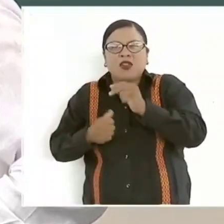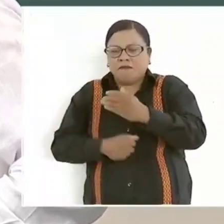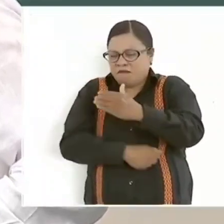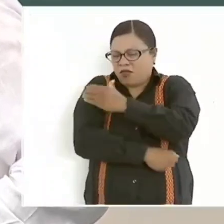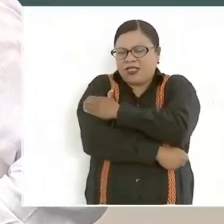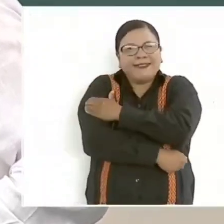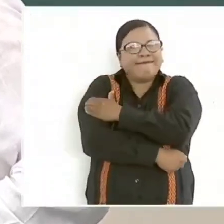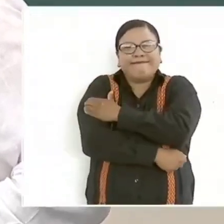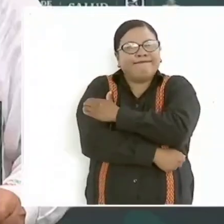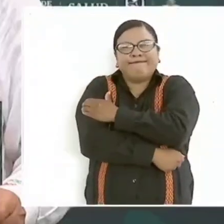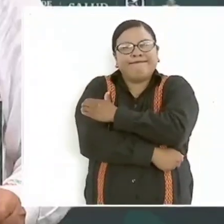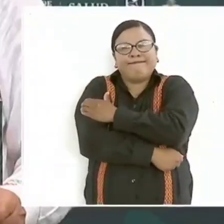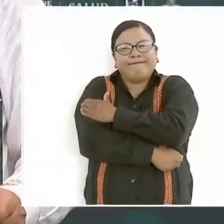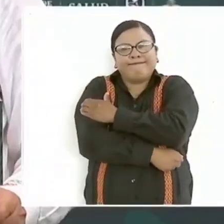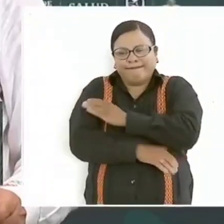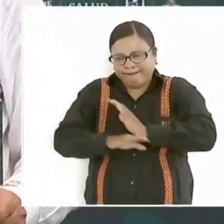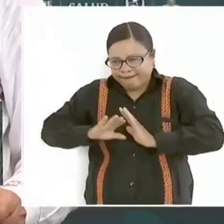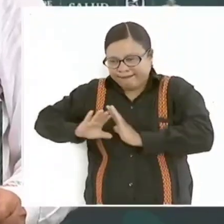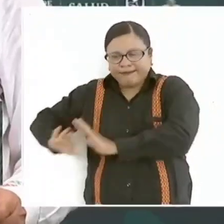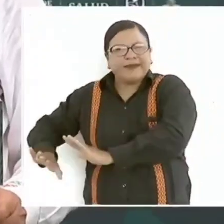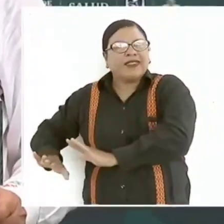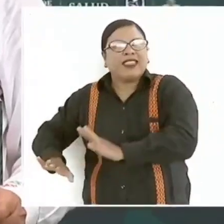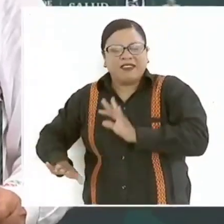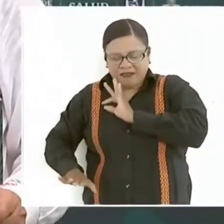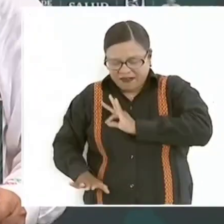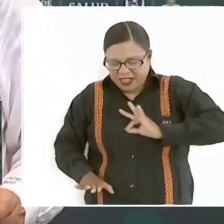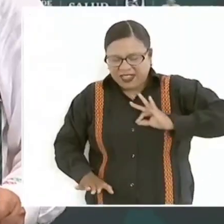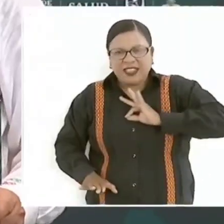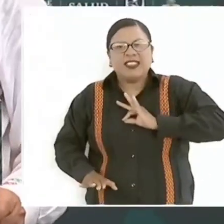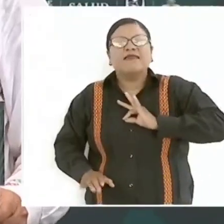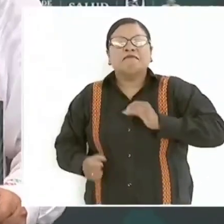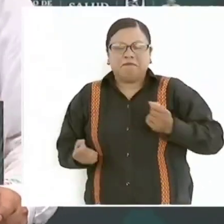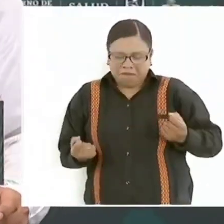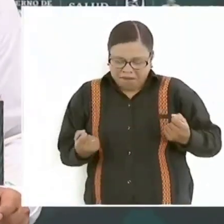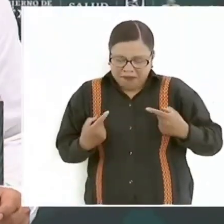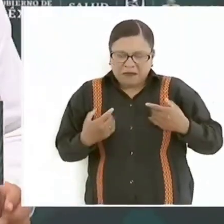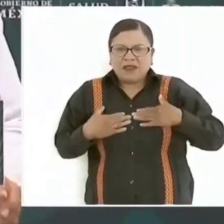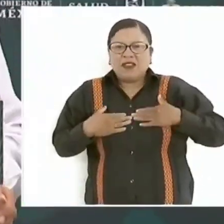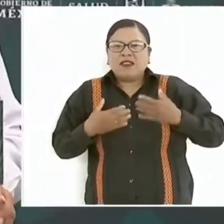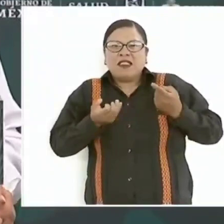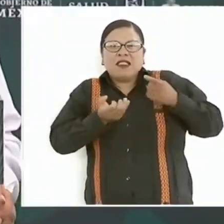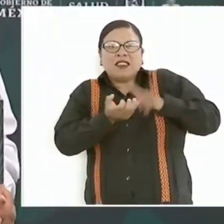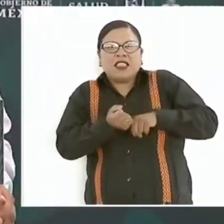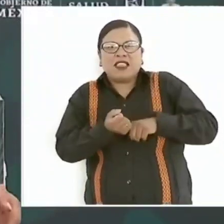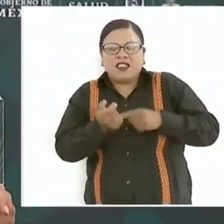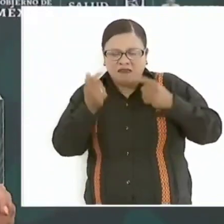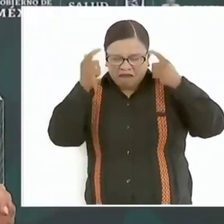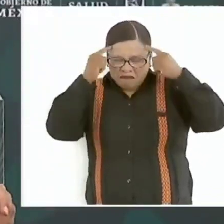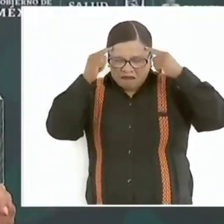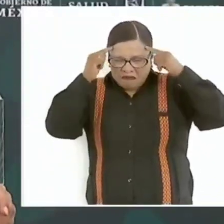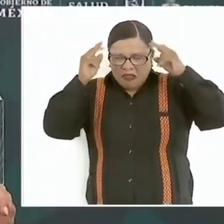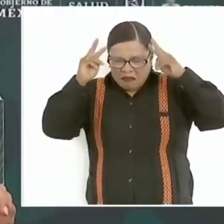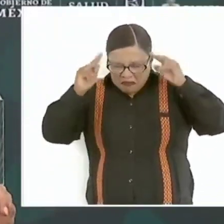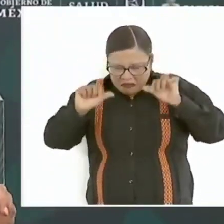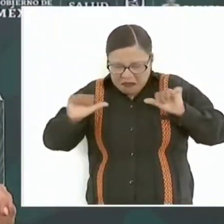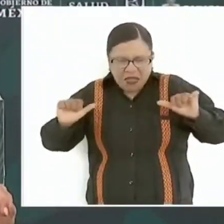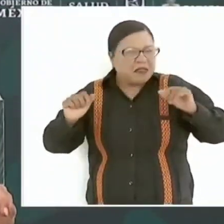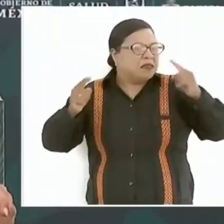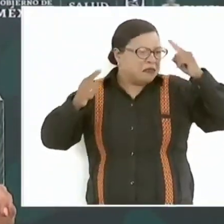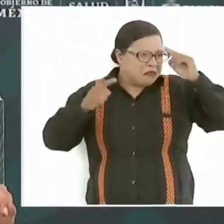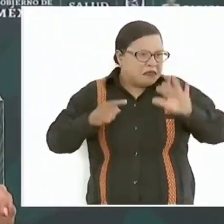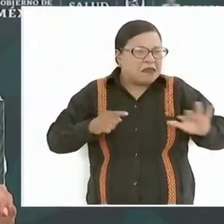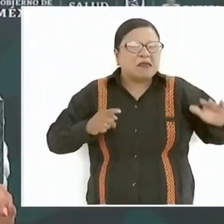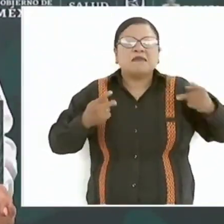La felicidad es estar bien con uno mismo, estar bien con nuestra conciencia y estar bien con el prójimo. Esa es